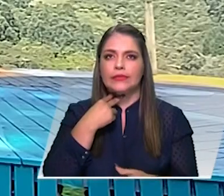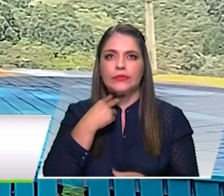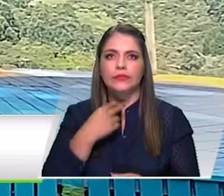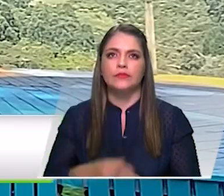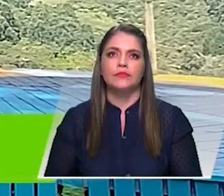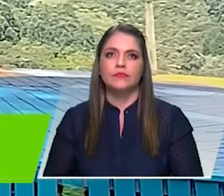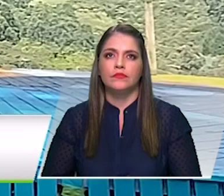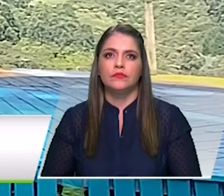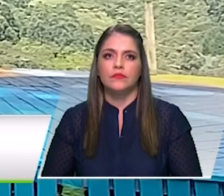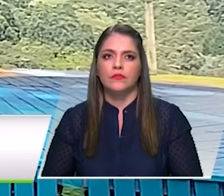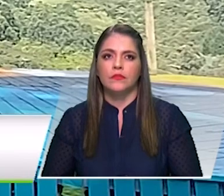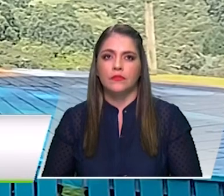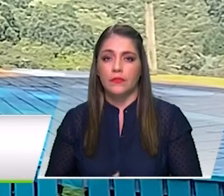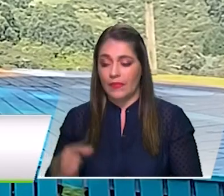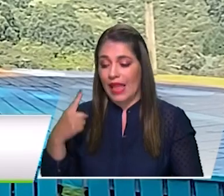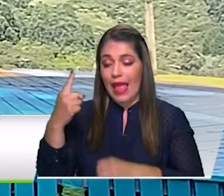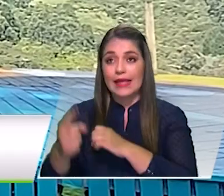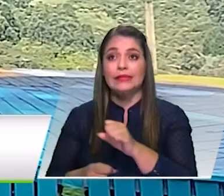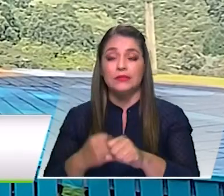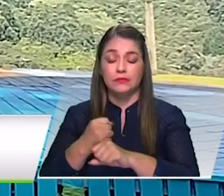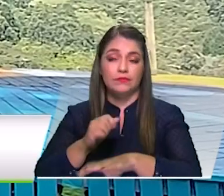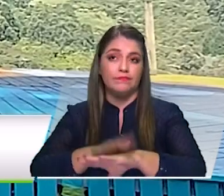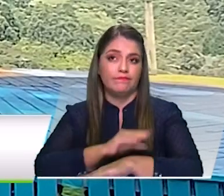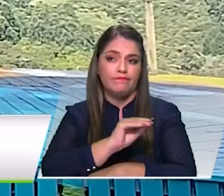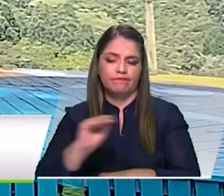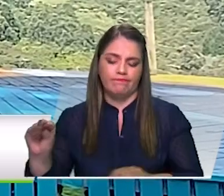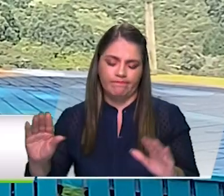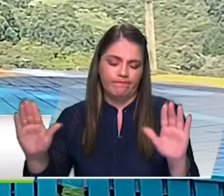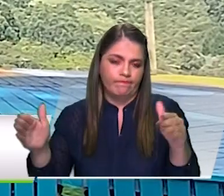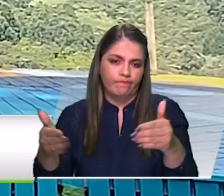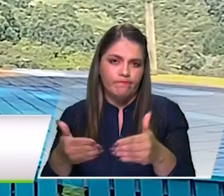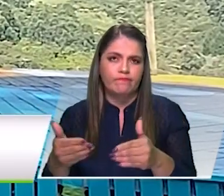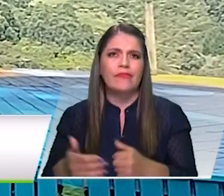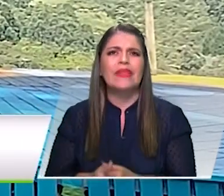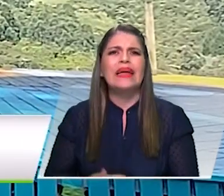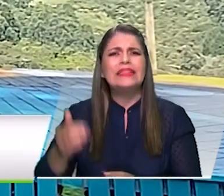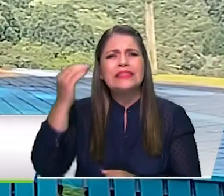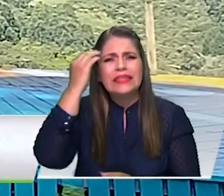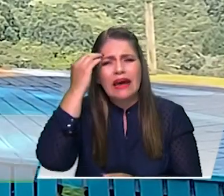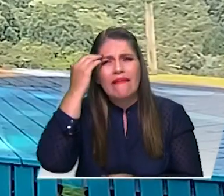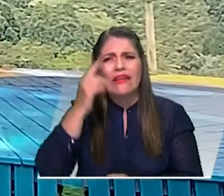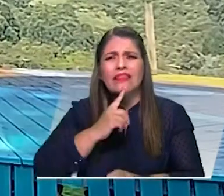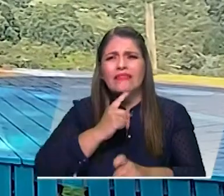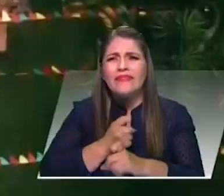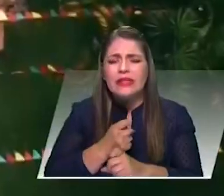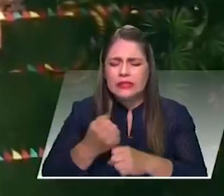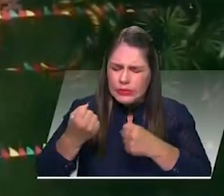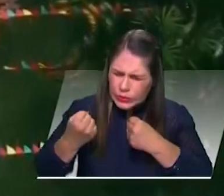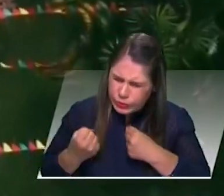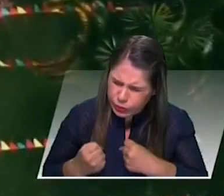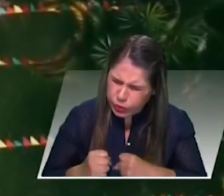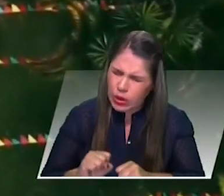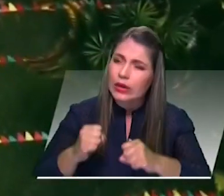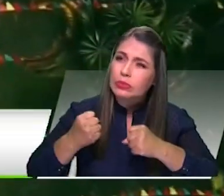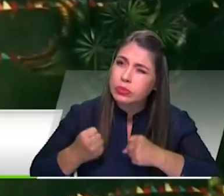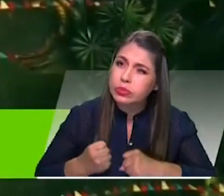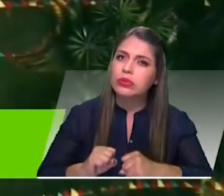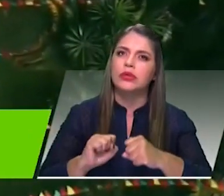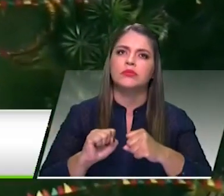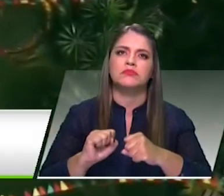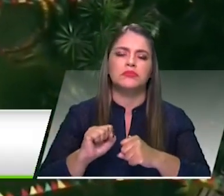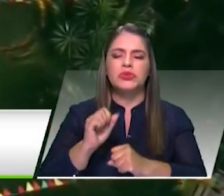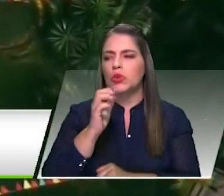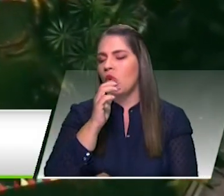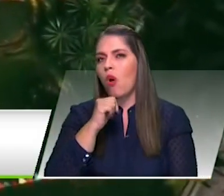Tuvimos que anunciar este año el cierre. A pesar de los múltiples esfuerzos que desarrollamos por permanecer, no hubo un